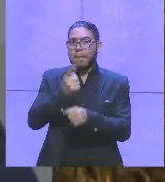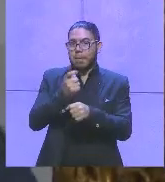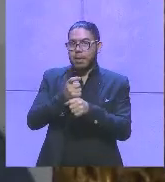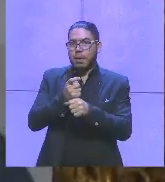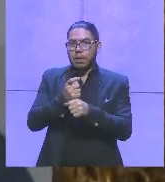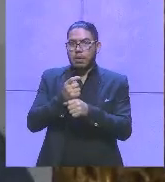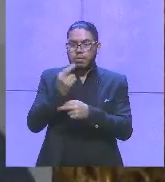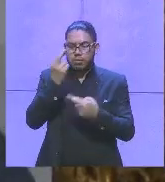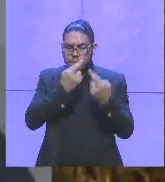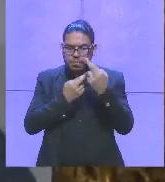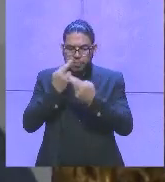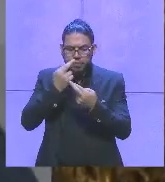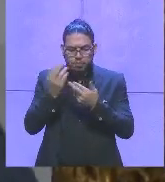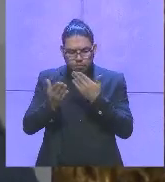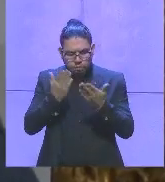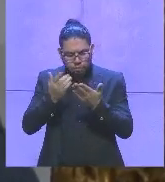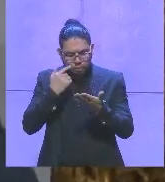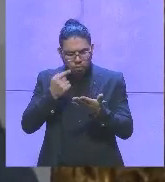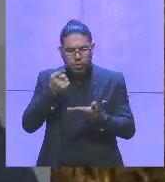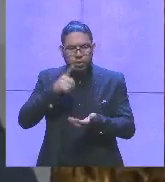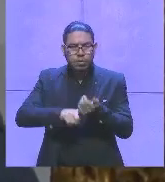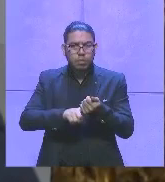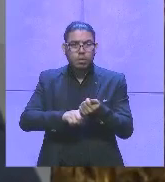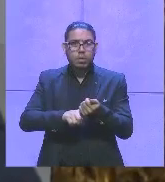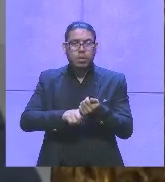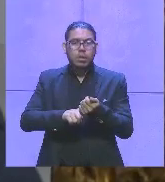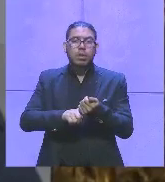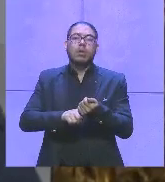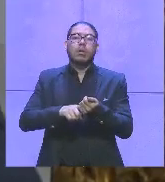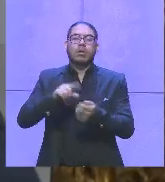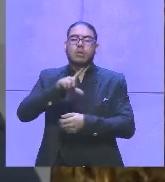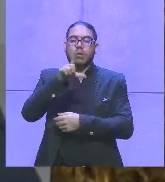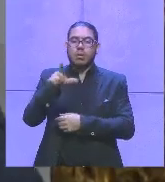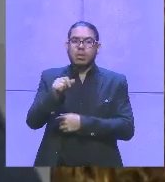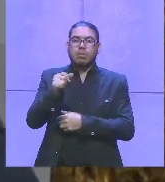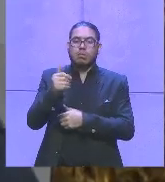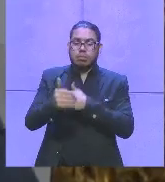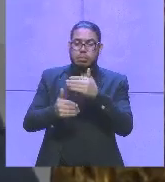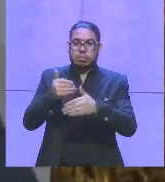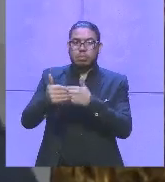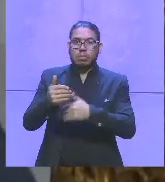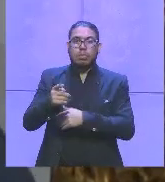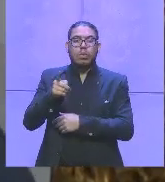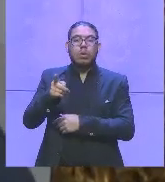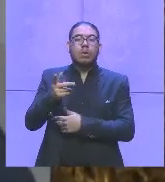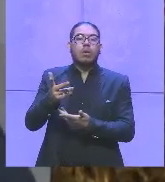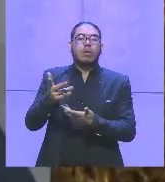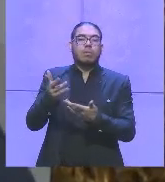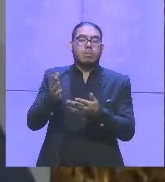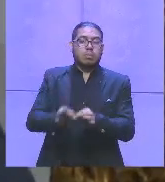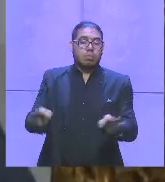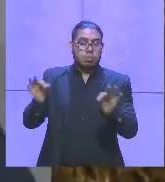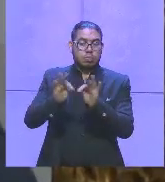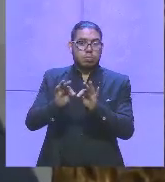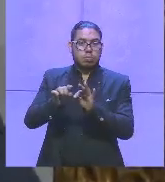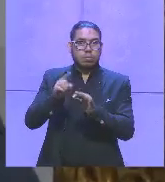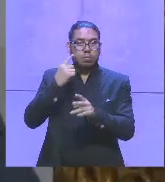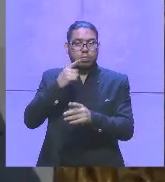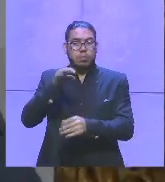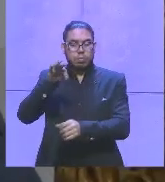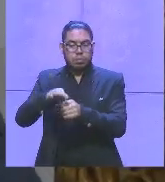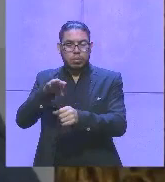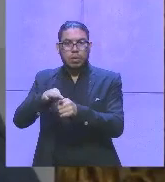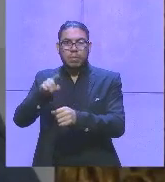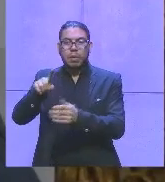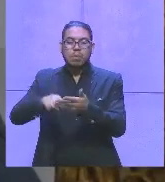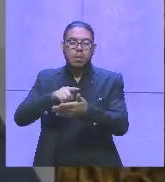usual en el Tribunal Electoral después de procesos tan relevantes como son las elecciones intermedias para analizar las